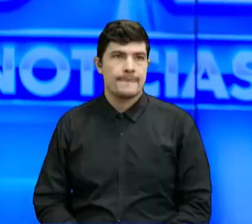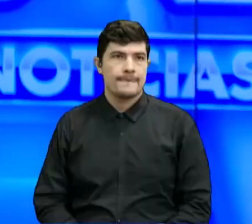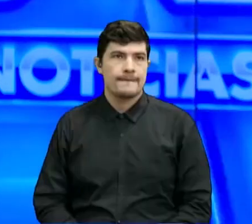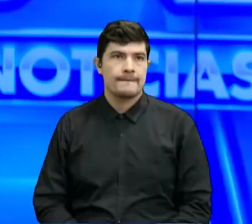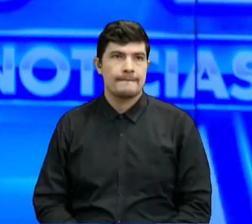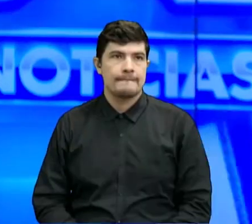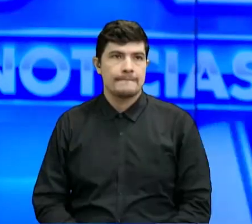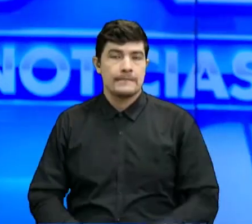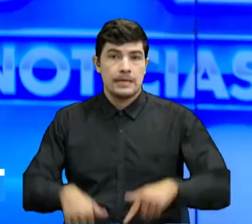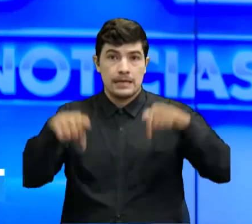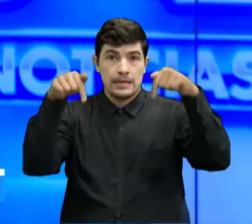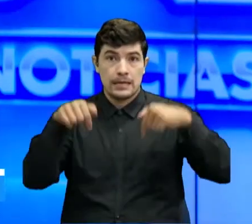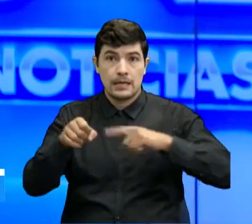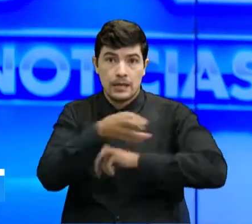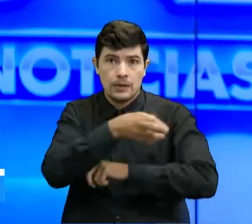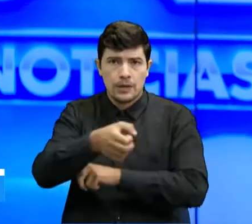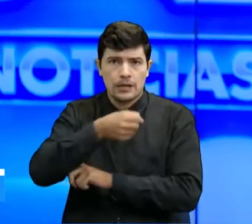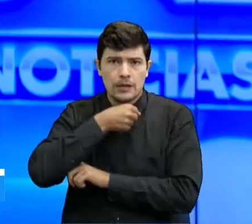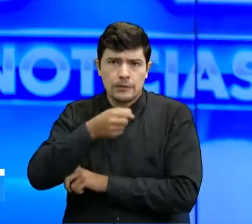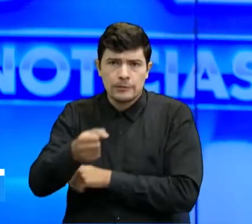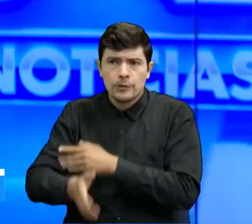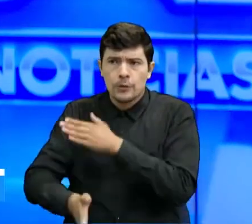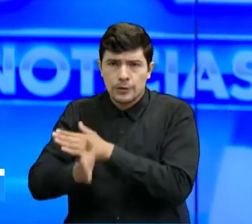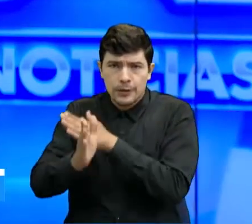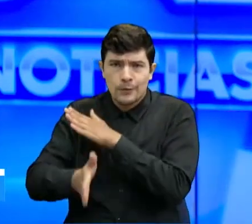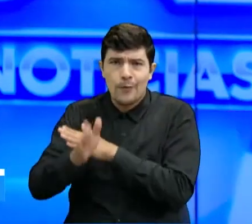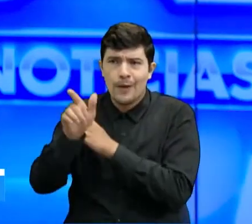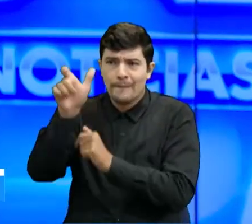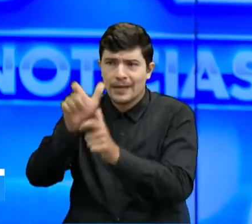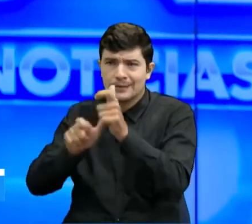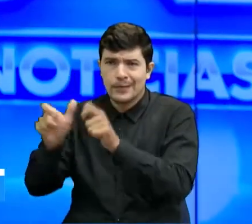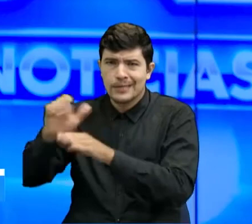Y en Oriente Noticias siguen llegando los invitados que